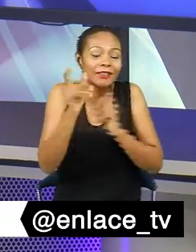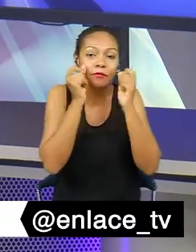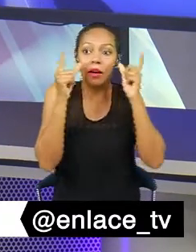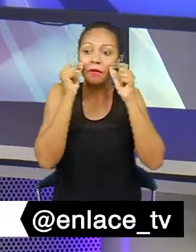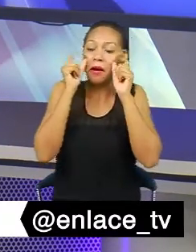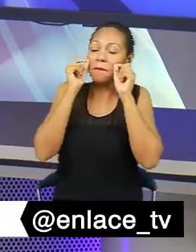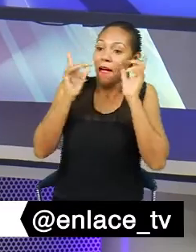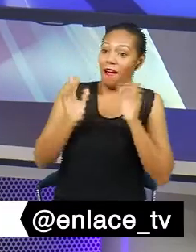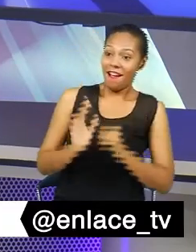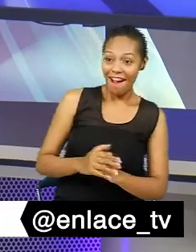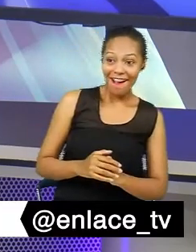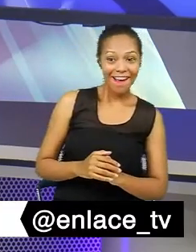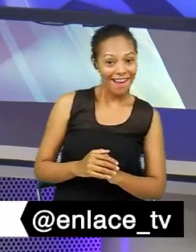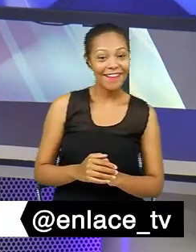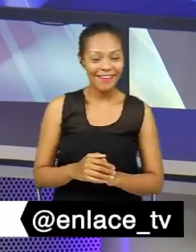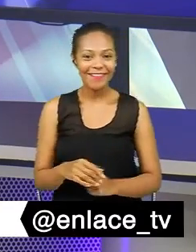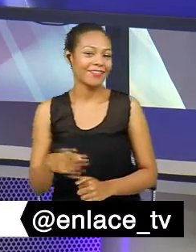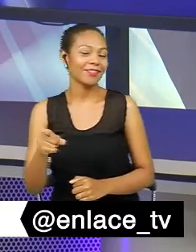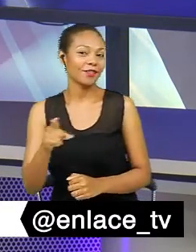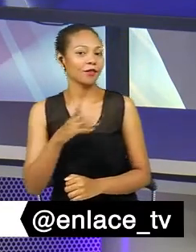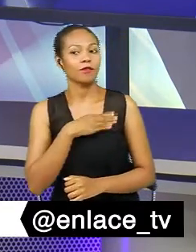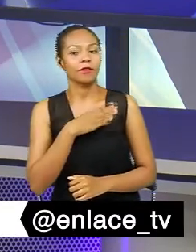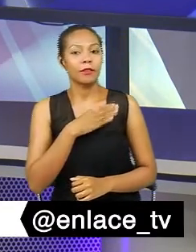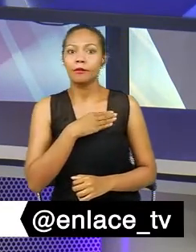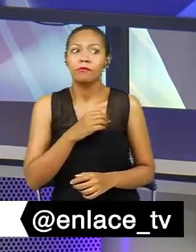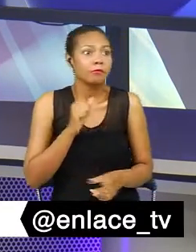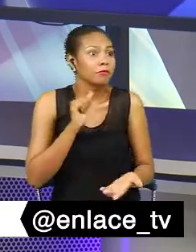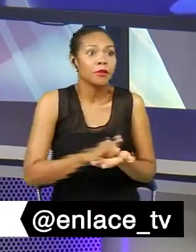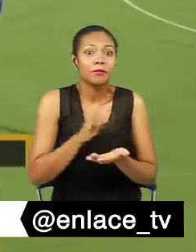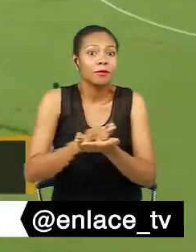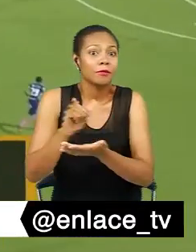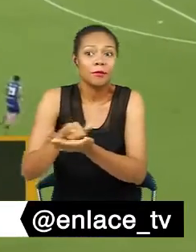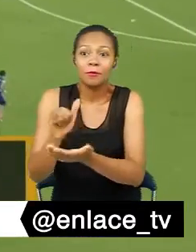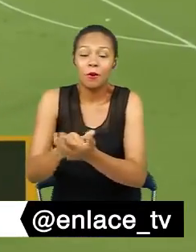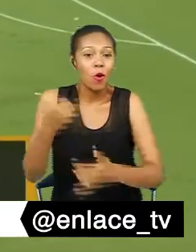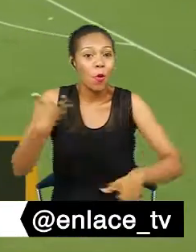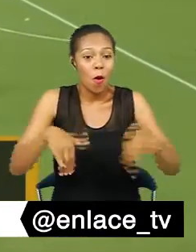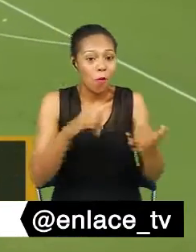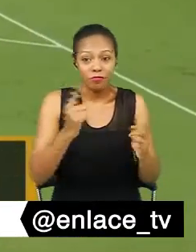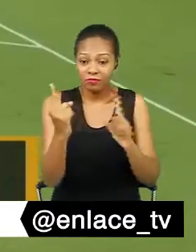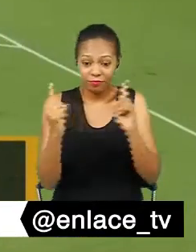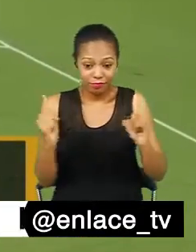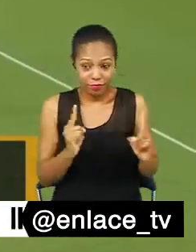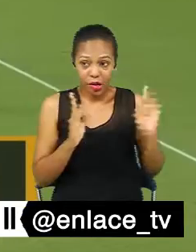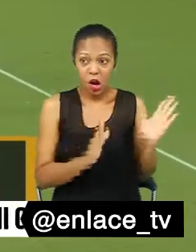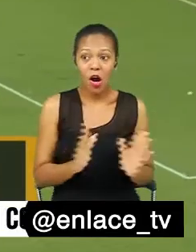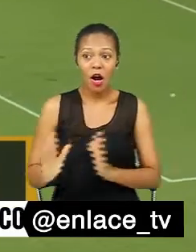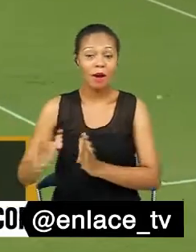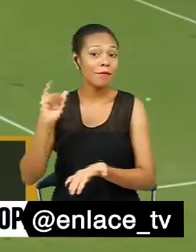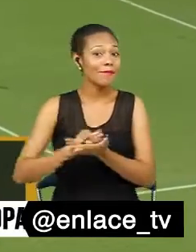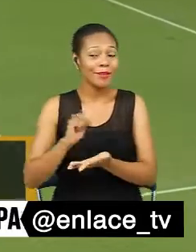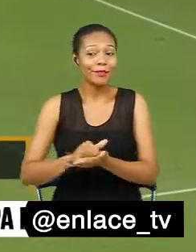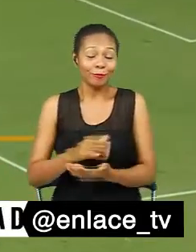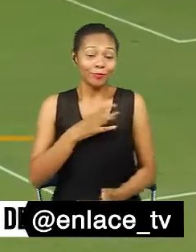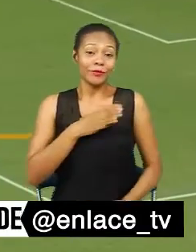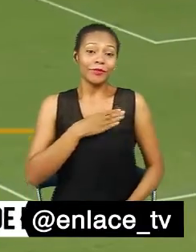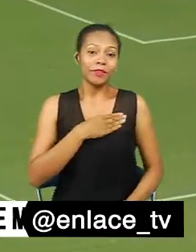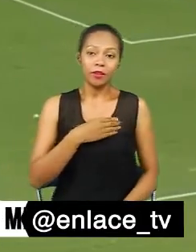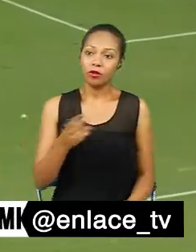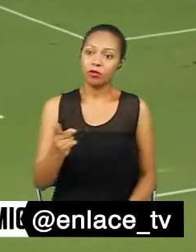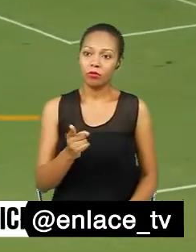juego ante el poderoso de la montaña fue el mismo que han venido implementando. Soñando con ingresar al selecto grupo de los 8, así se encuentran no solo